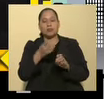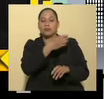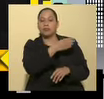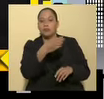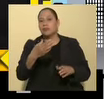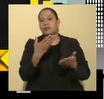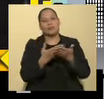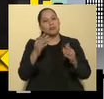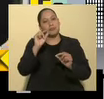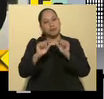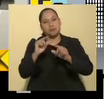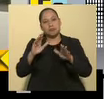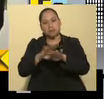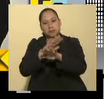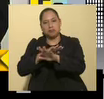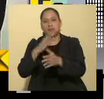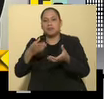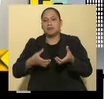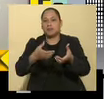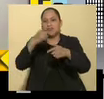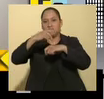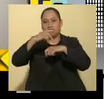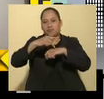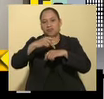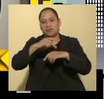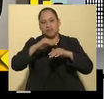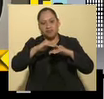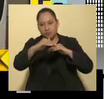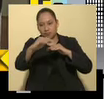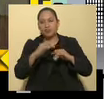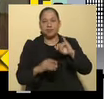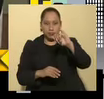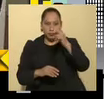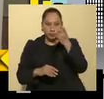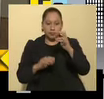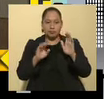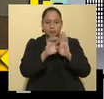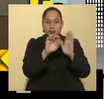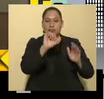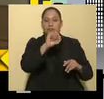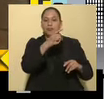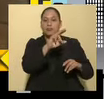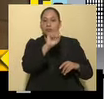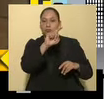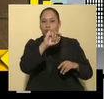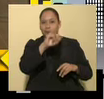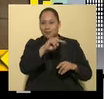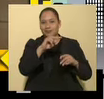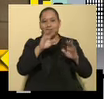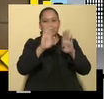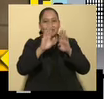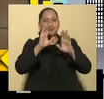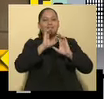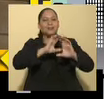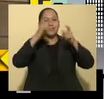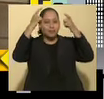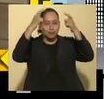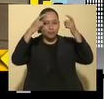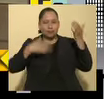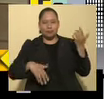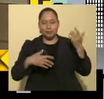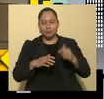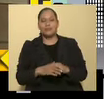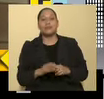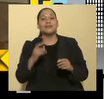y ya urbanizarse, ¿no? Es efectivamente eso desde el punto de... Agustín Lara y la canción ranchera. Exacto, ¿no? Es como ver ese